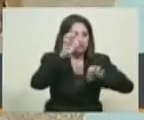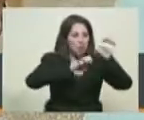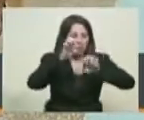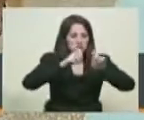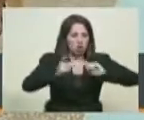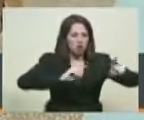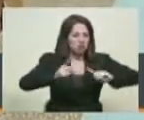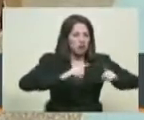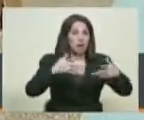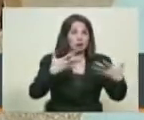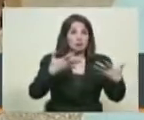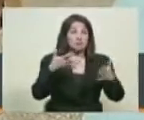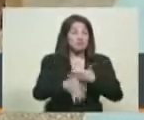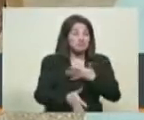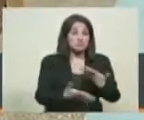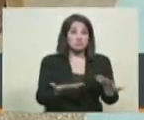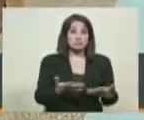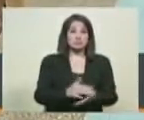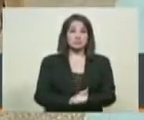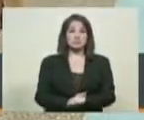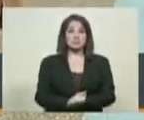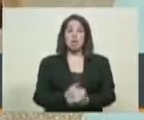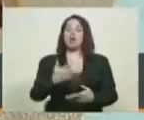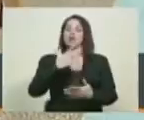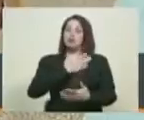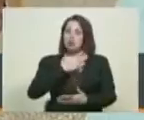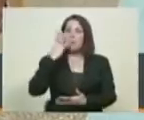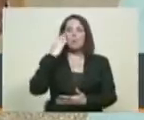Te lo digo yo que soy autobusero.